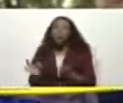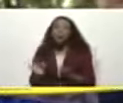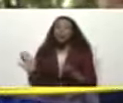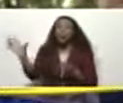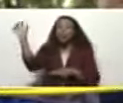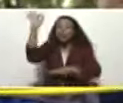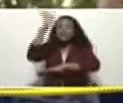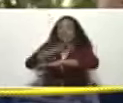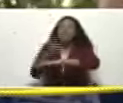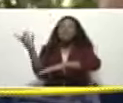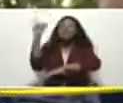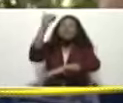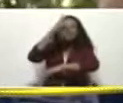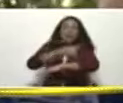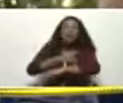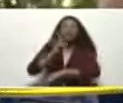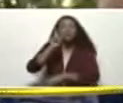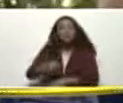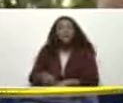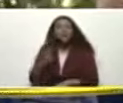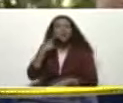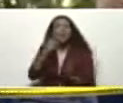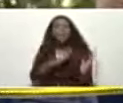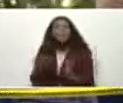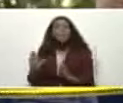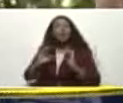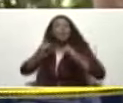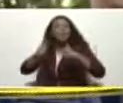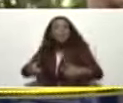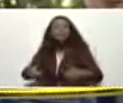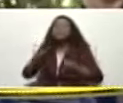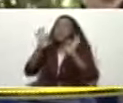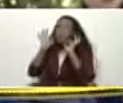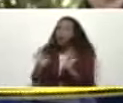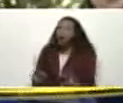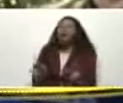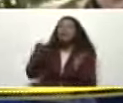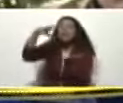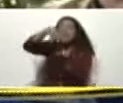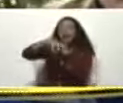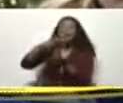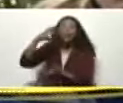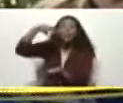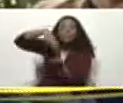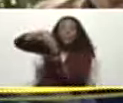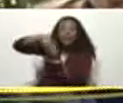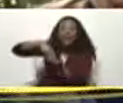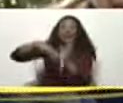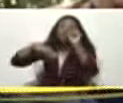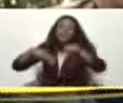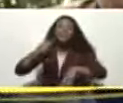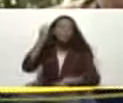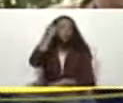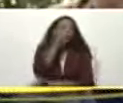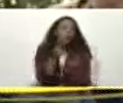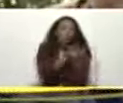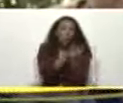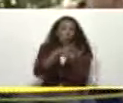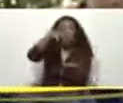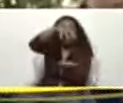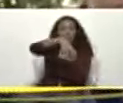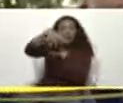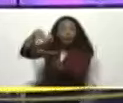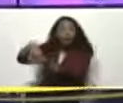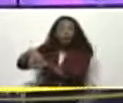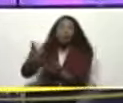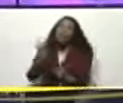malaria como de dengue. Y bueno, ese plan comenzó igualmente en el estado Miranda y en el estado Sucre. Y bueno, esperamos